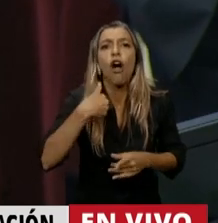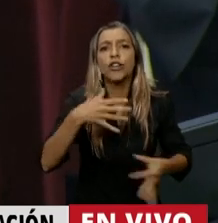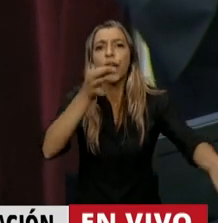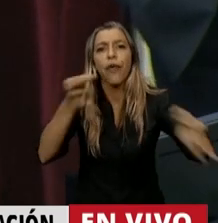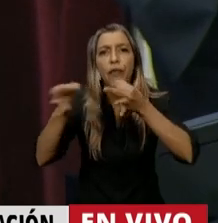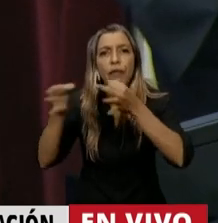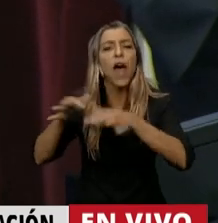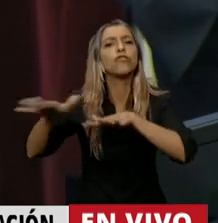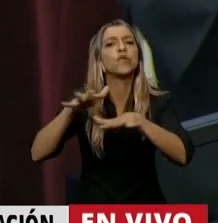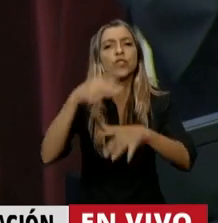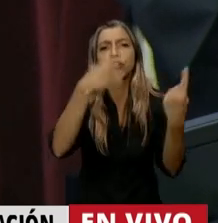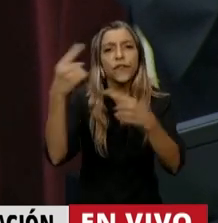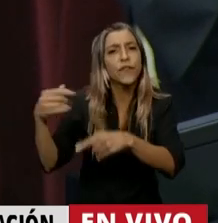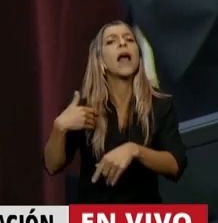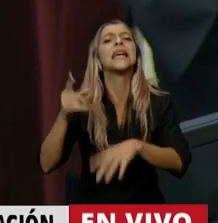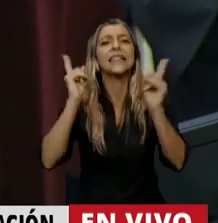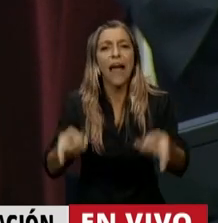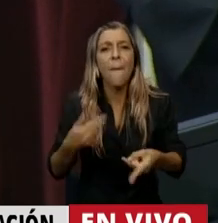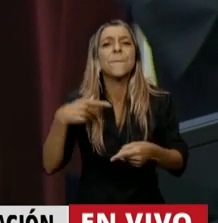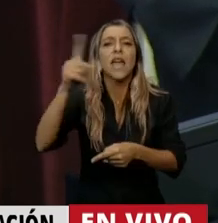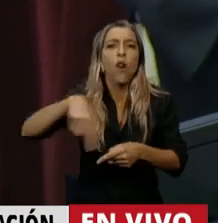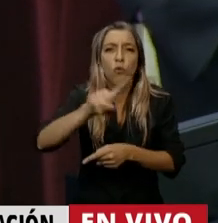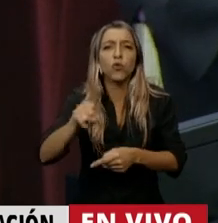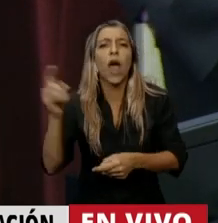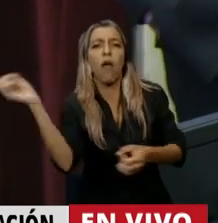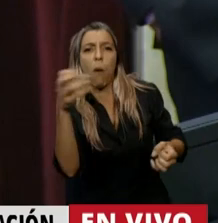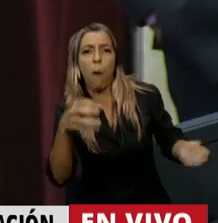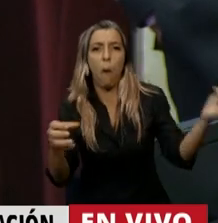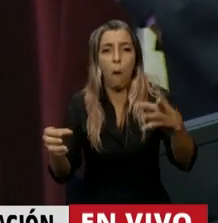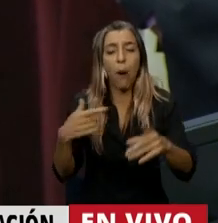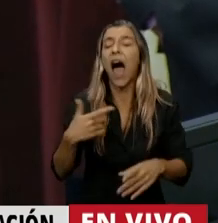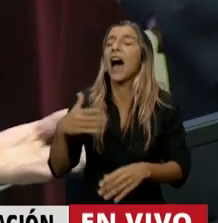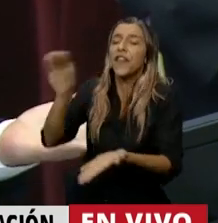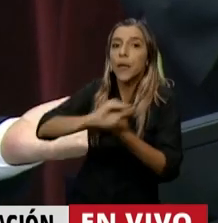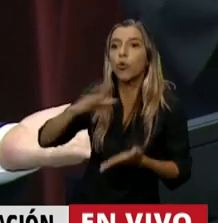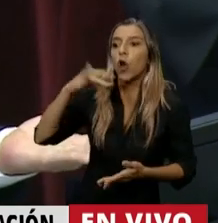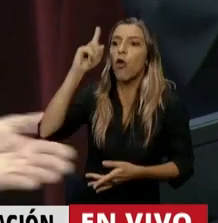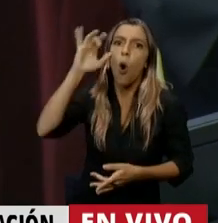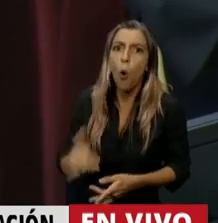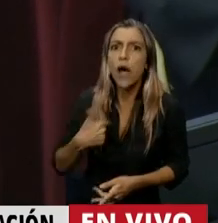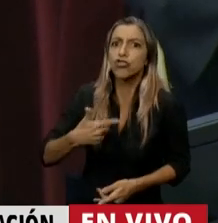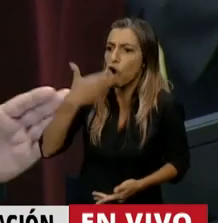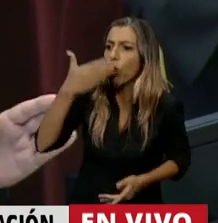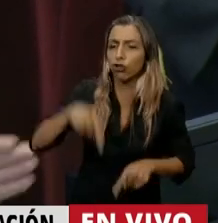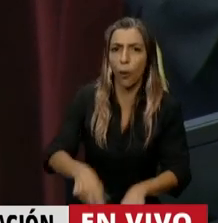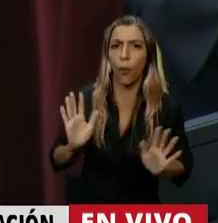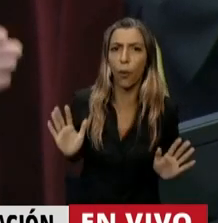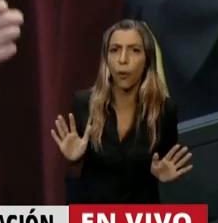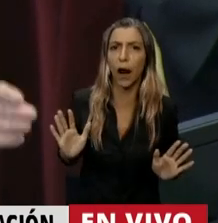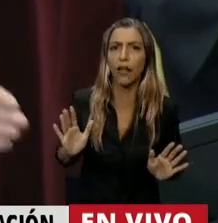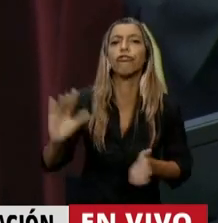situaciones, calificaciones o descalificaciones que se... Diputado juez, estoy hablando yo ahora, diputado juez.